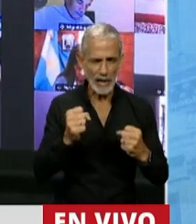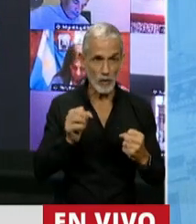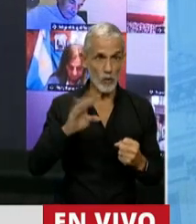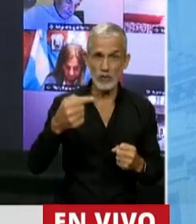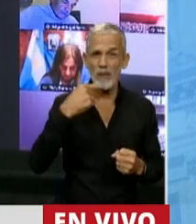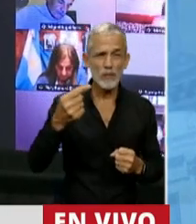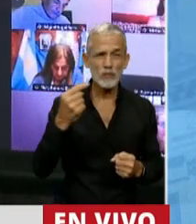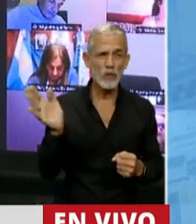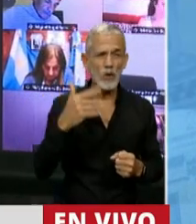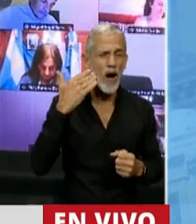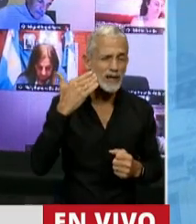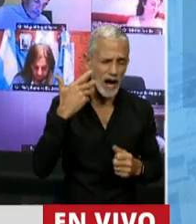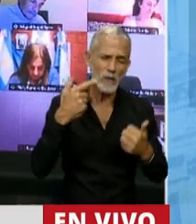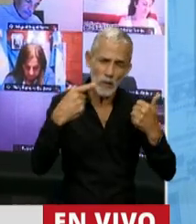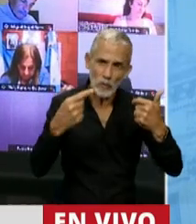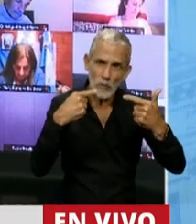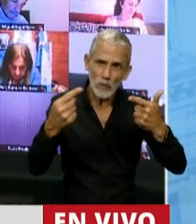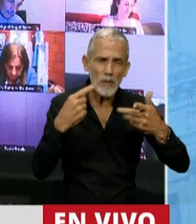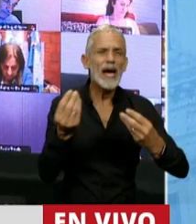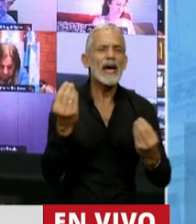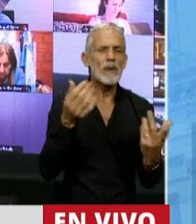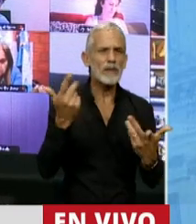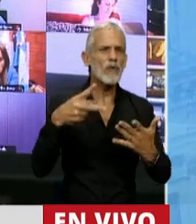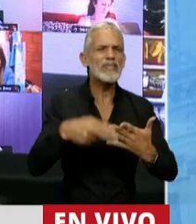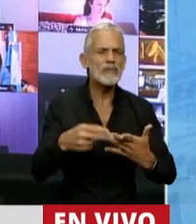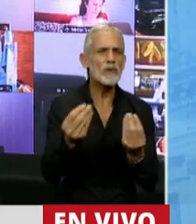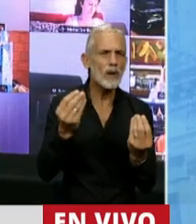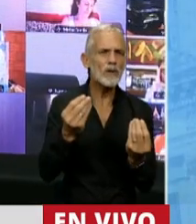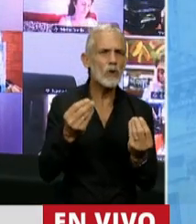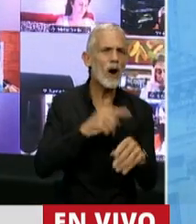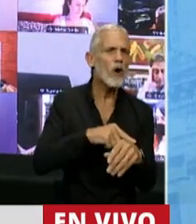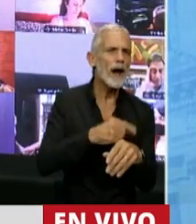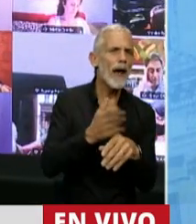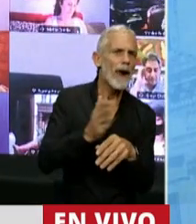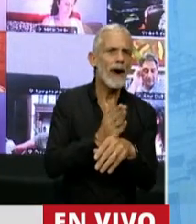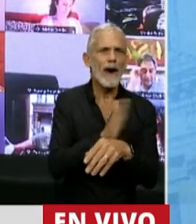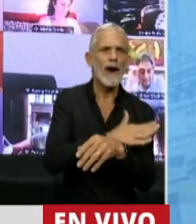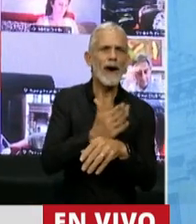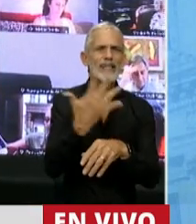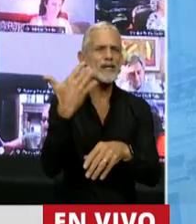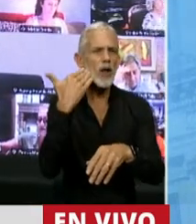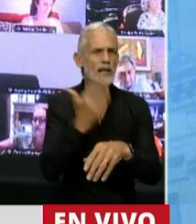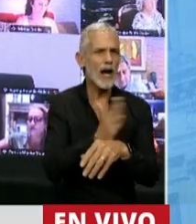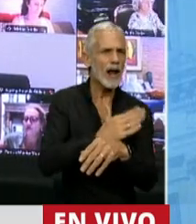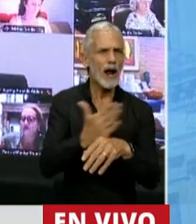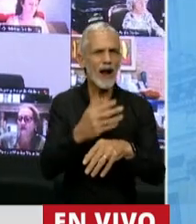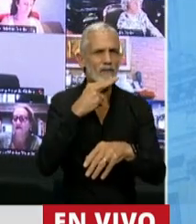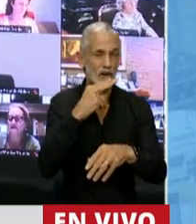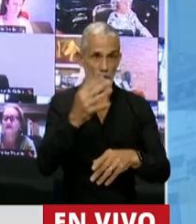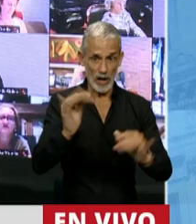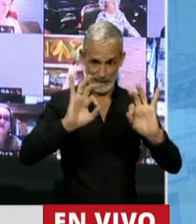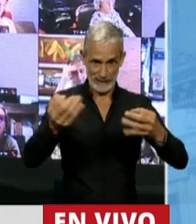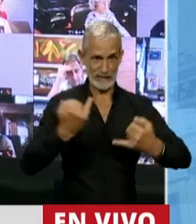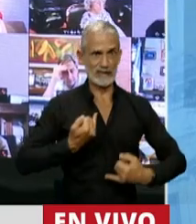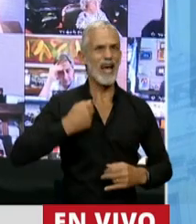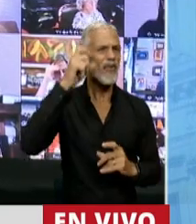preguntado toda la tarde, ¿qué pasó con eso? ¿Entró fuera de hora como creemos todos? Nos enteramos a las 9 de la noche,